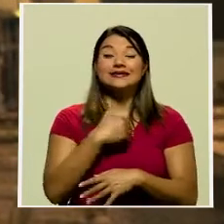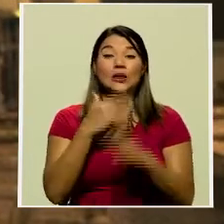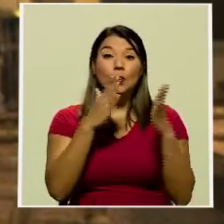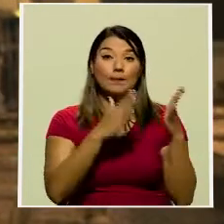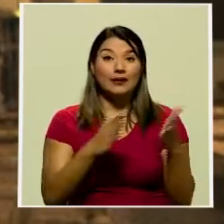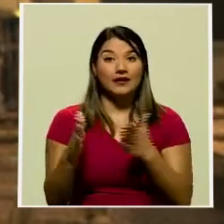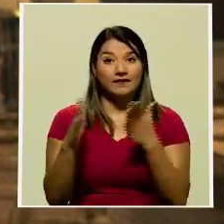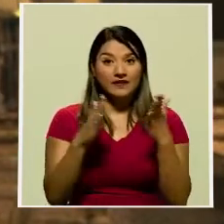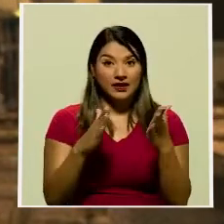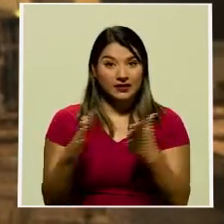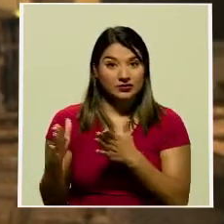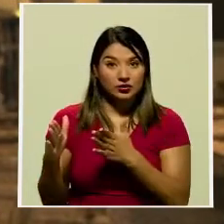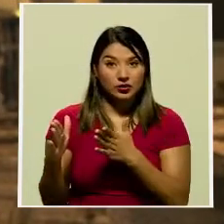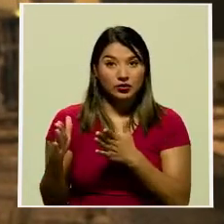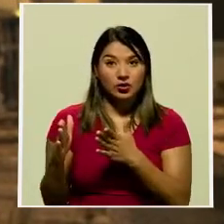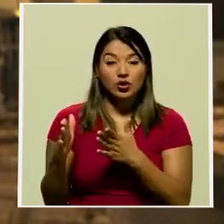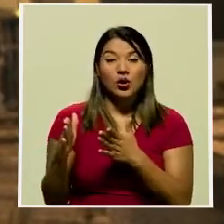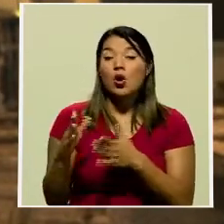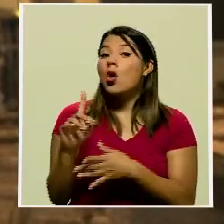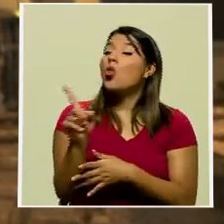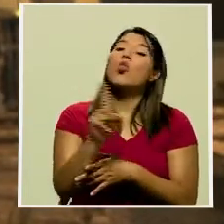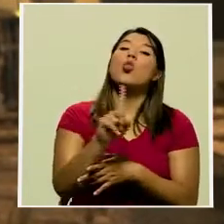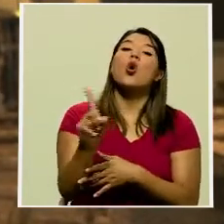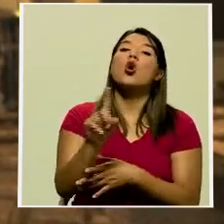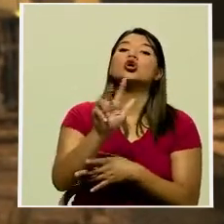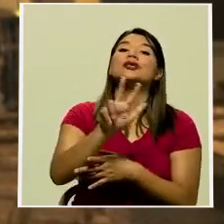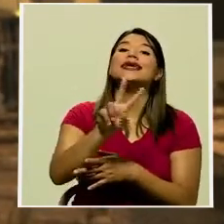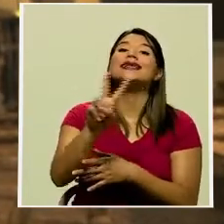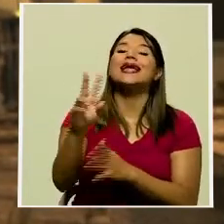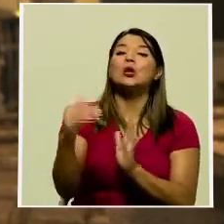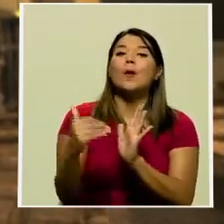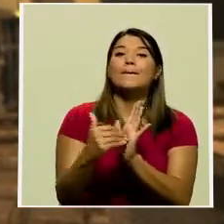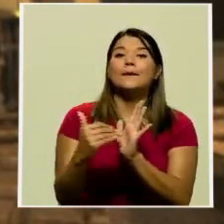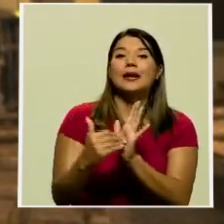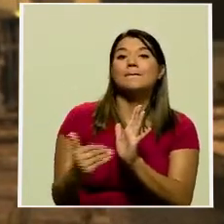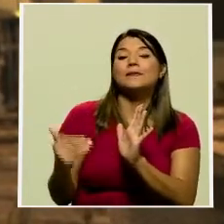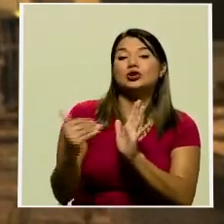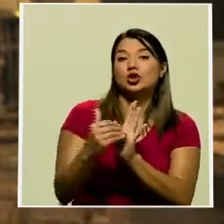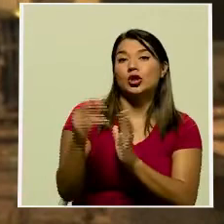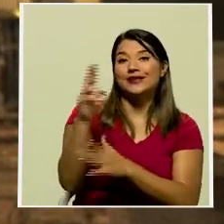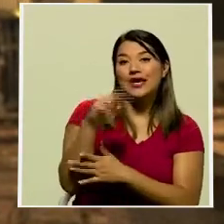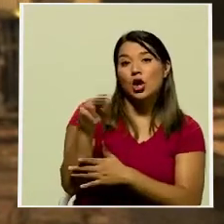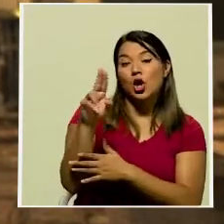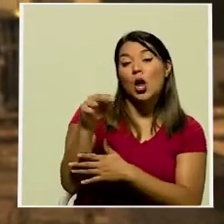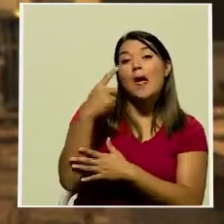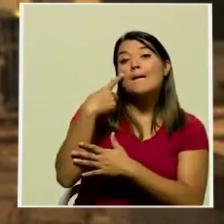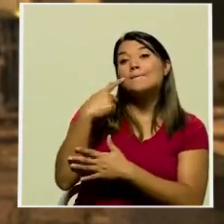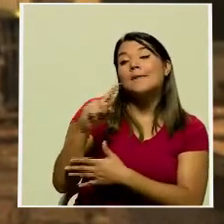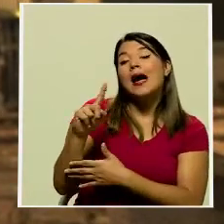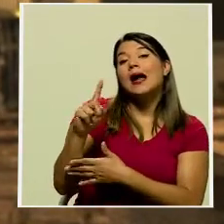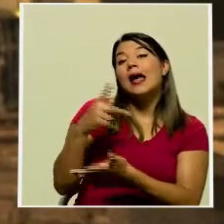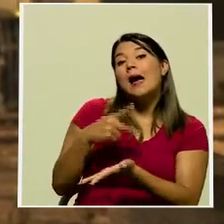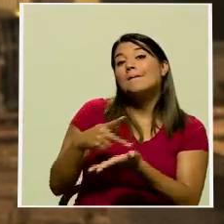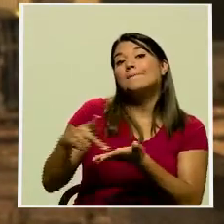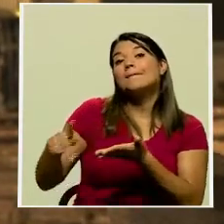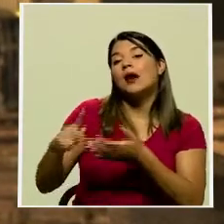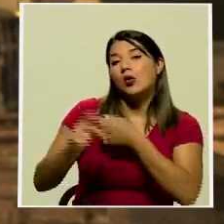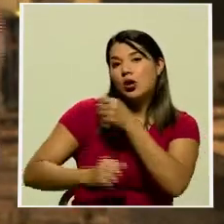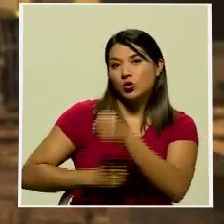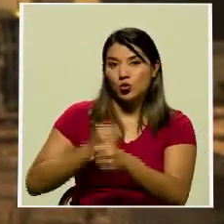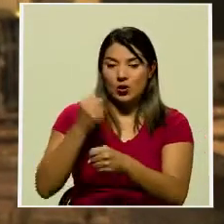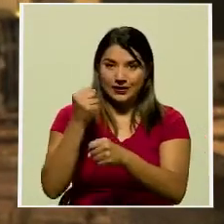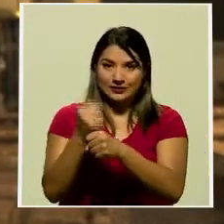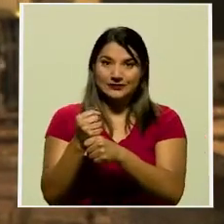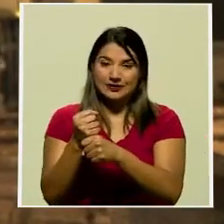que no existan 32.000 millones de colones en gastos anuales en cuanto a lo que sería